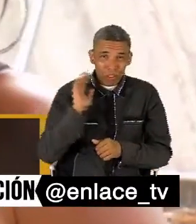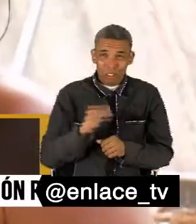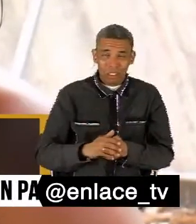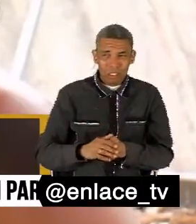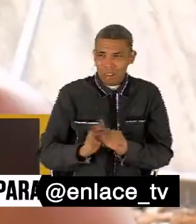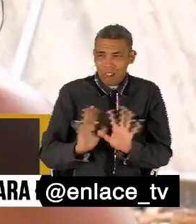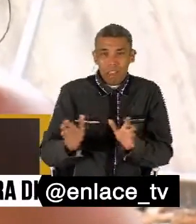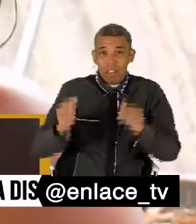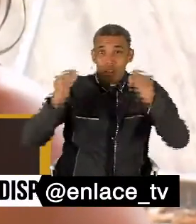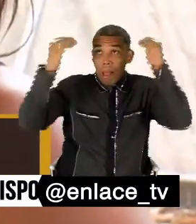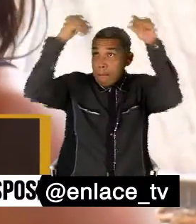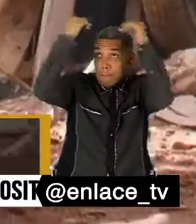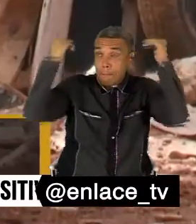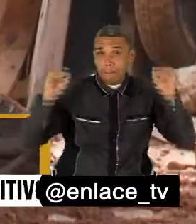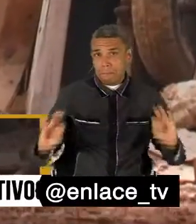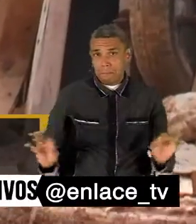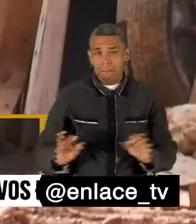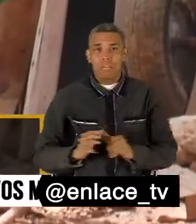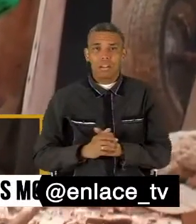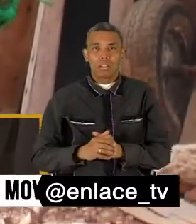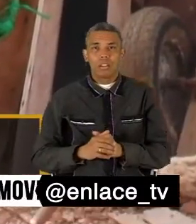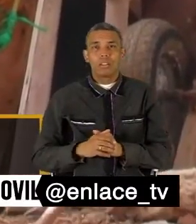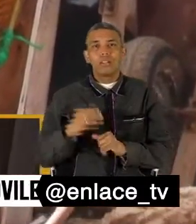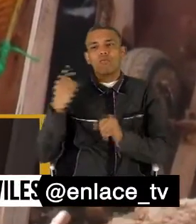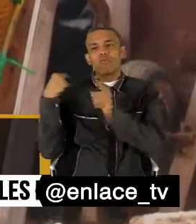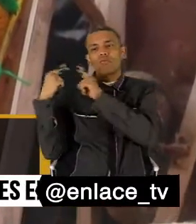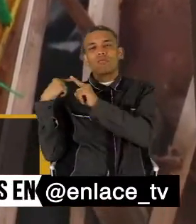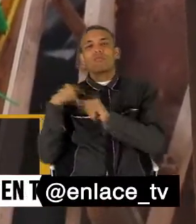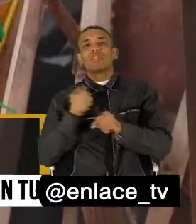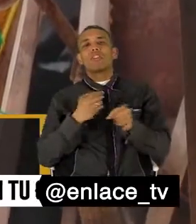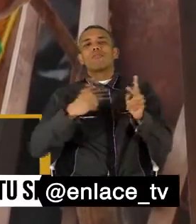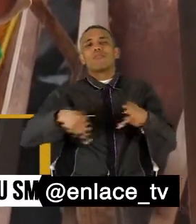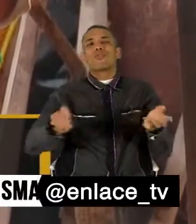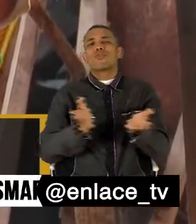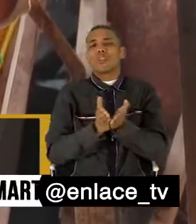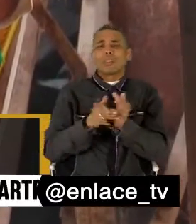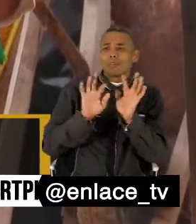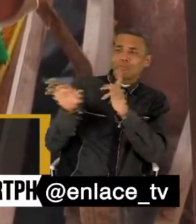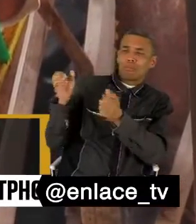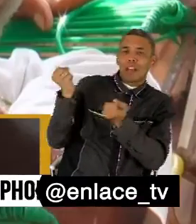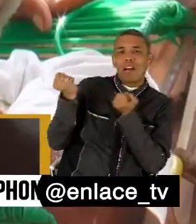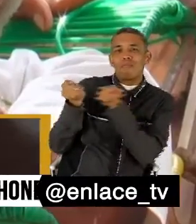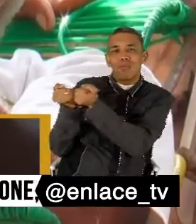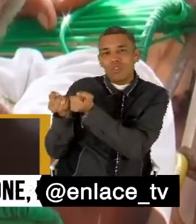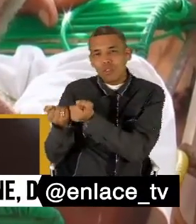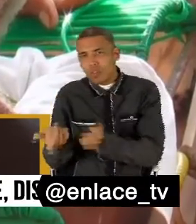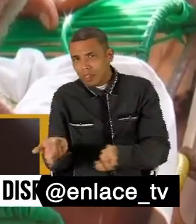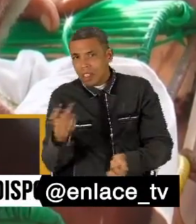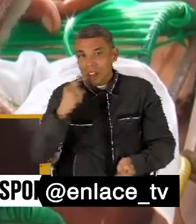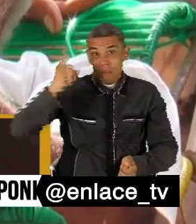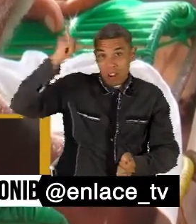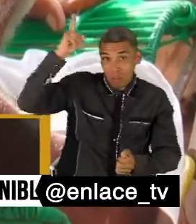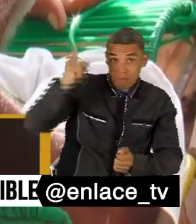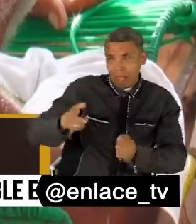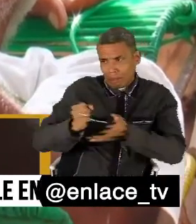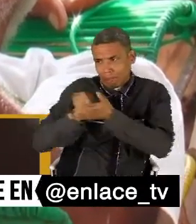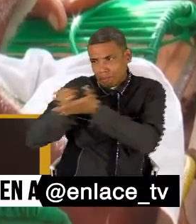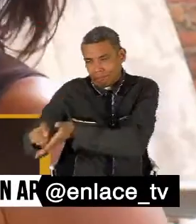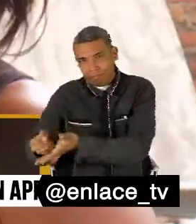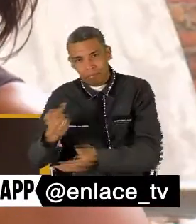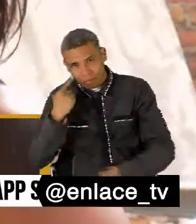no tiene techo, no tienen ayuda de nadie. El pasado fin de semana, estudiantes de una institución educativa del Puerto Petrolero han llevado algo de madera a esta humilde